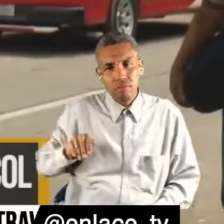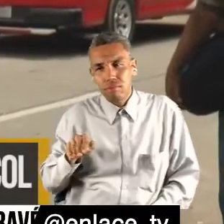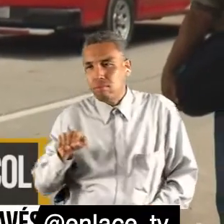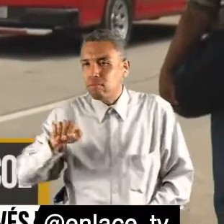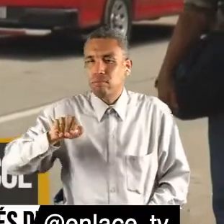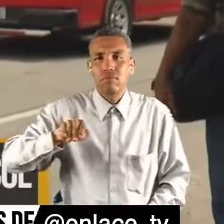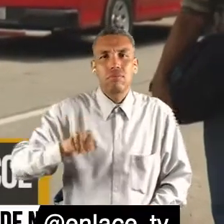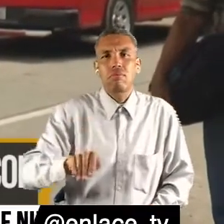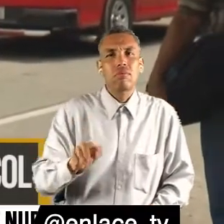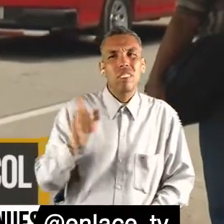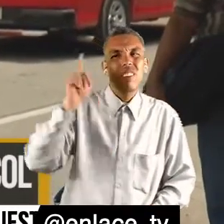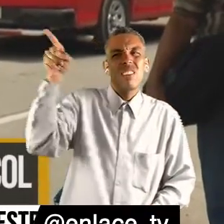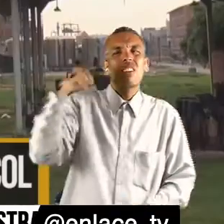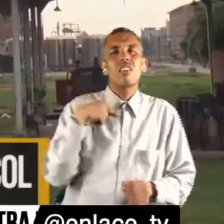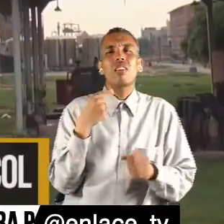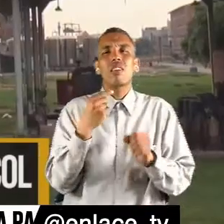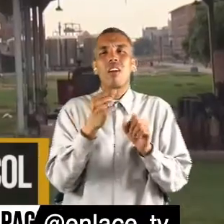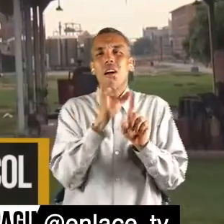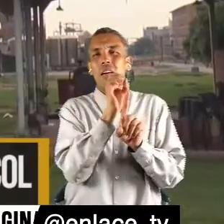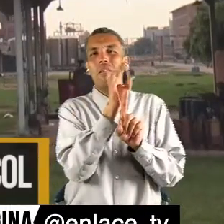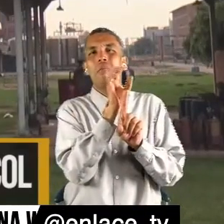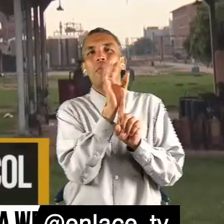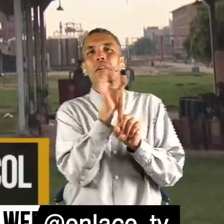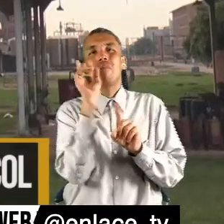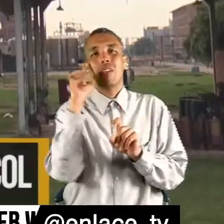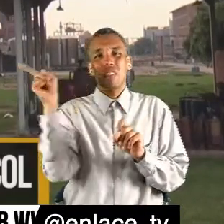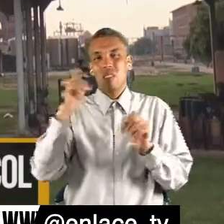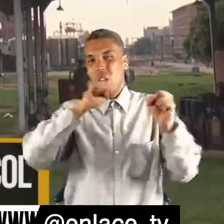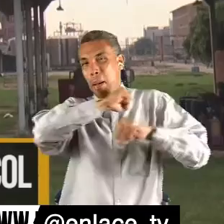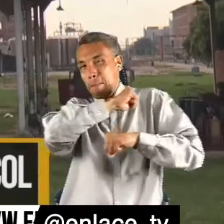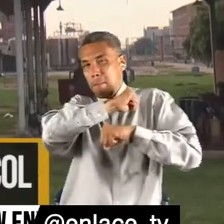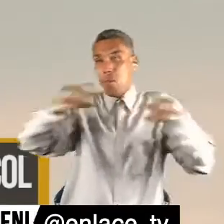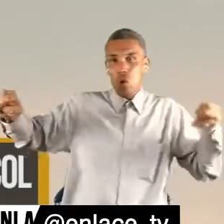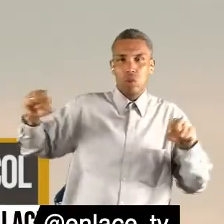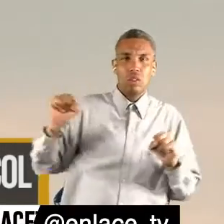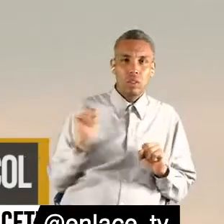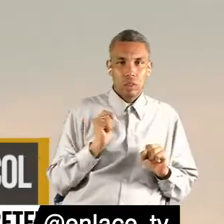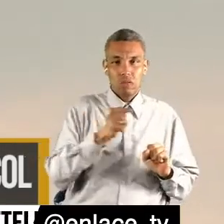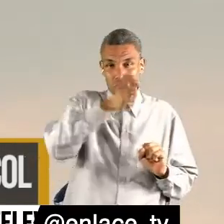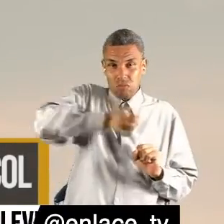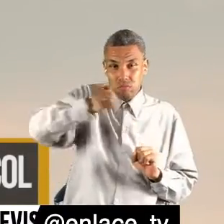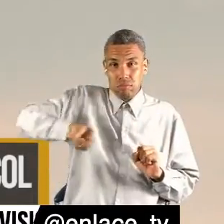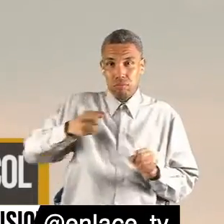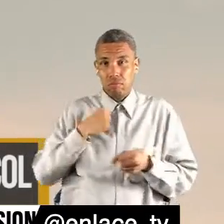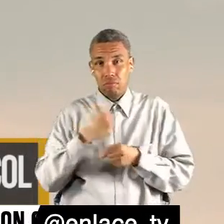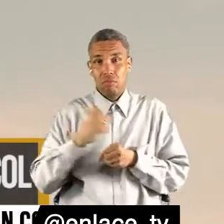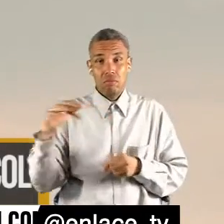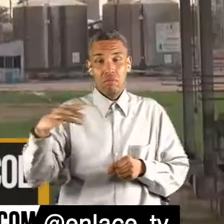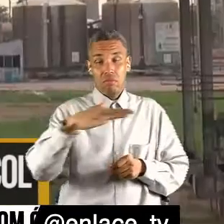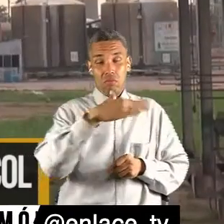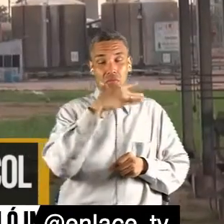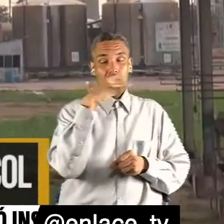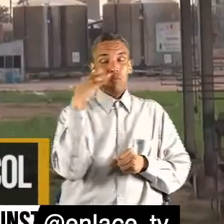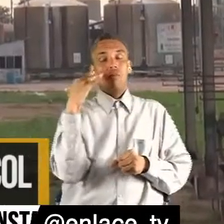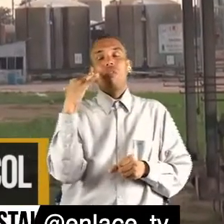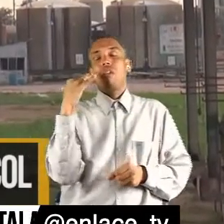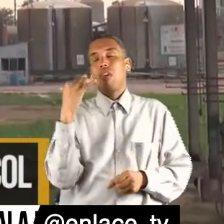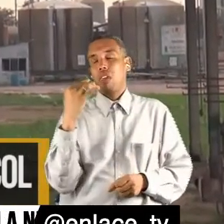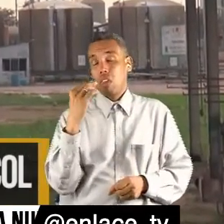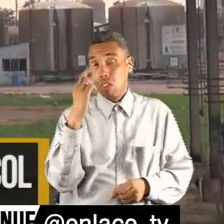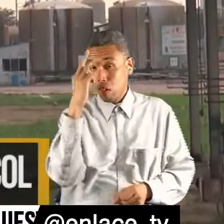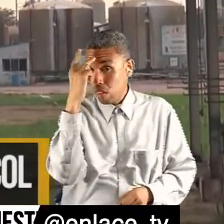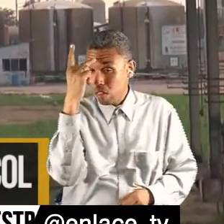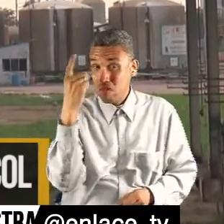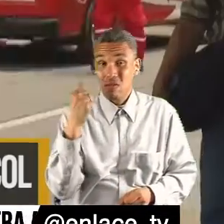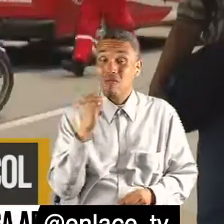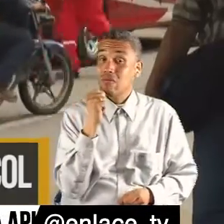en Fertilizantes Colombianos, esta factoría de abonos nitrogenados, donde han resultado intoxicados dos trabajadores que son traídos aquí a